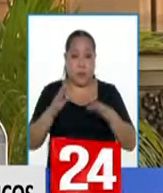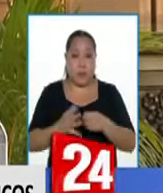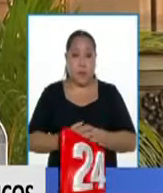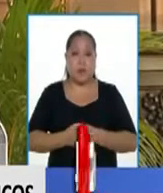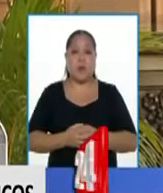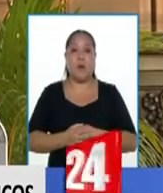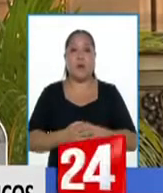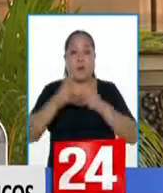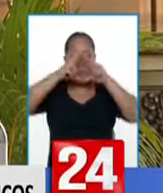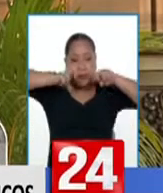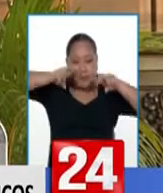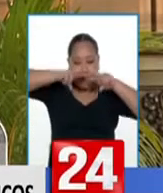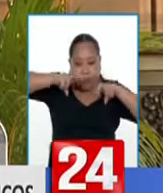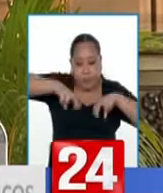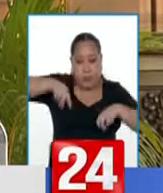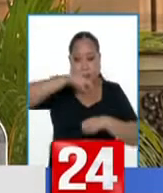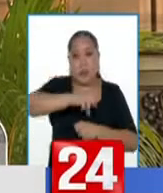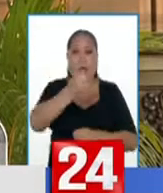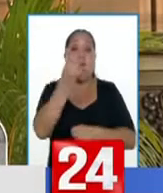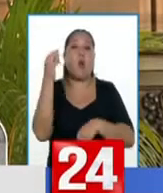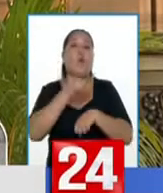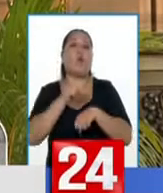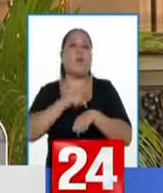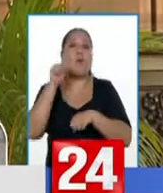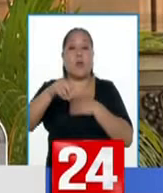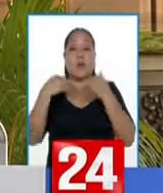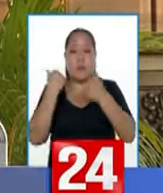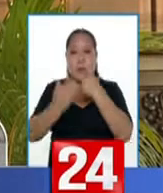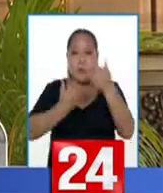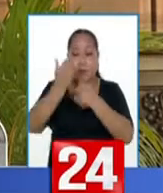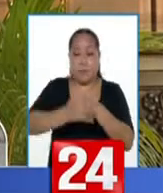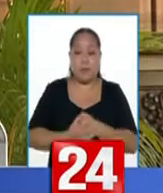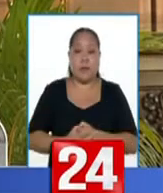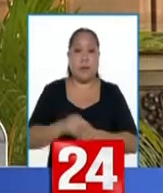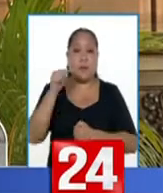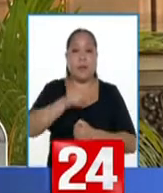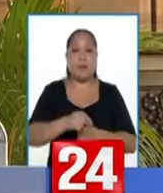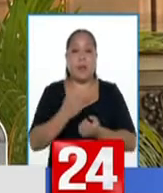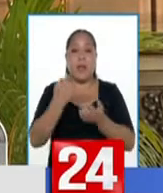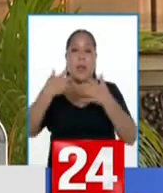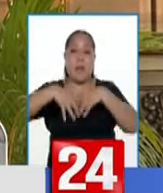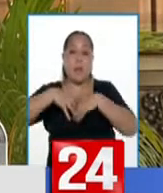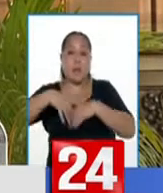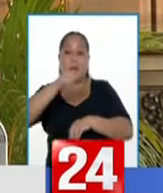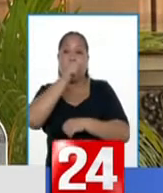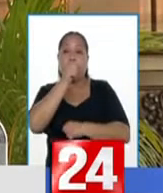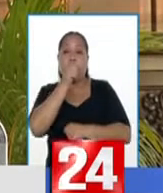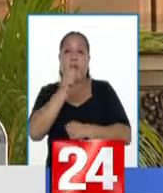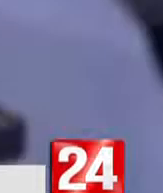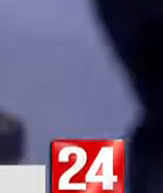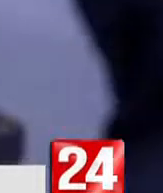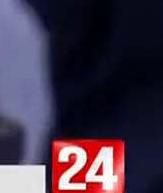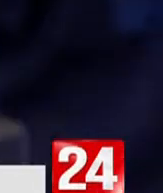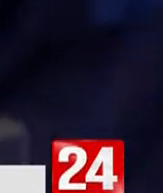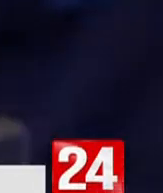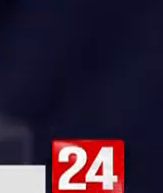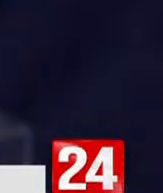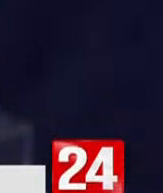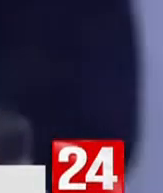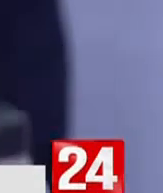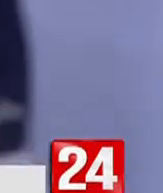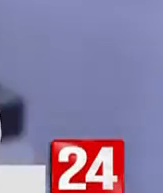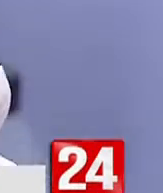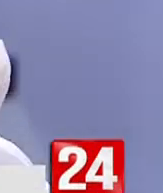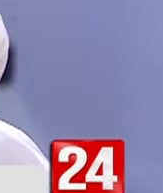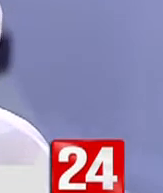en evaluación es si en algún momento de ese proceso el sector privado participa, como también lo ha participado en la